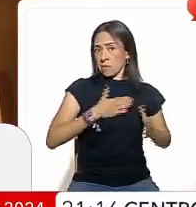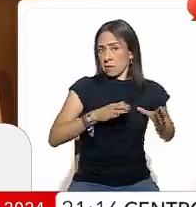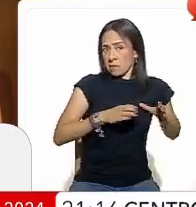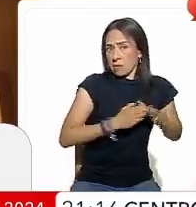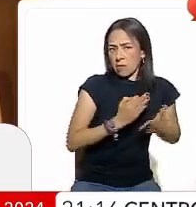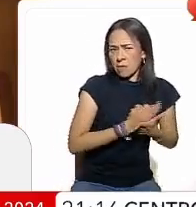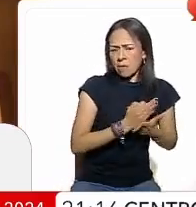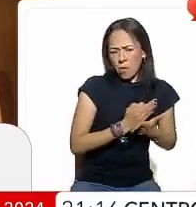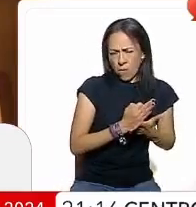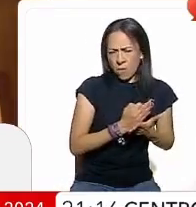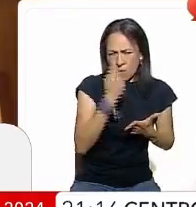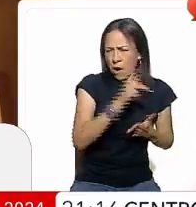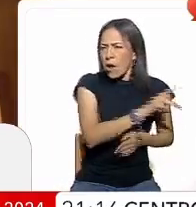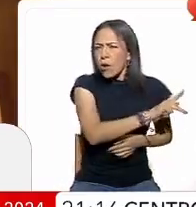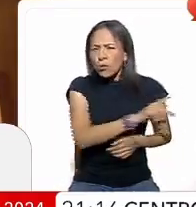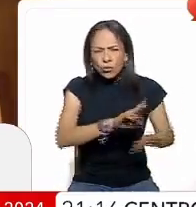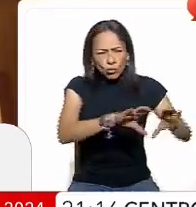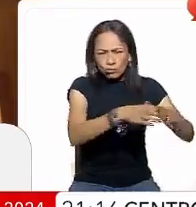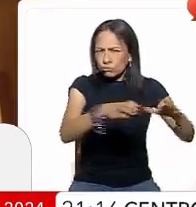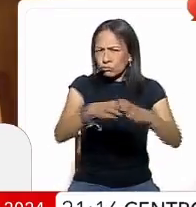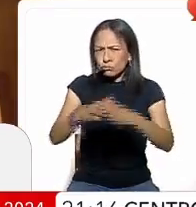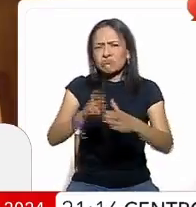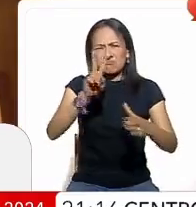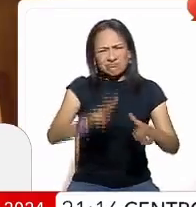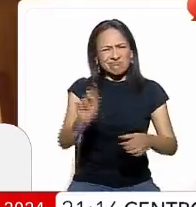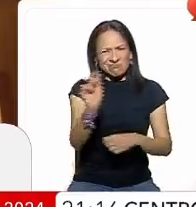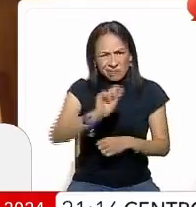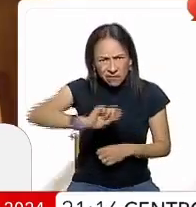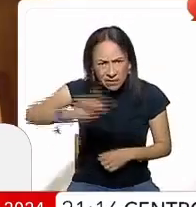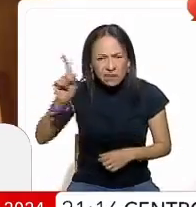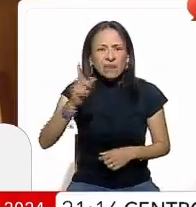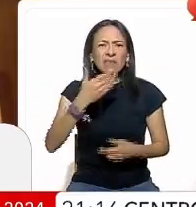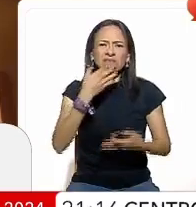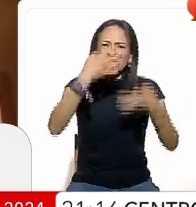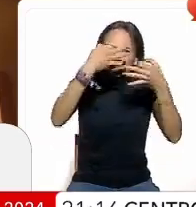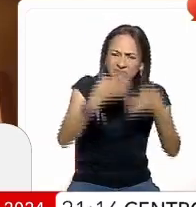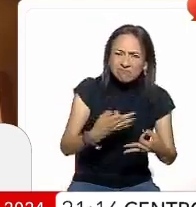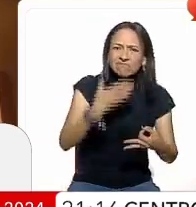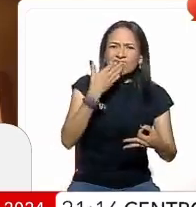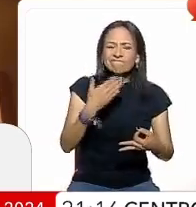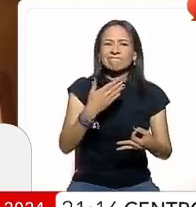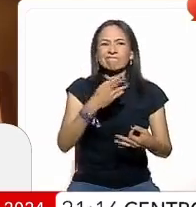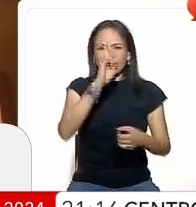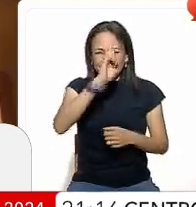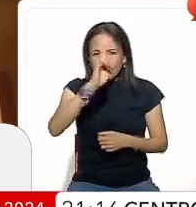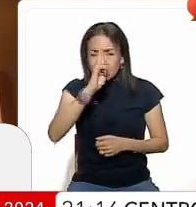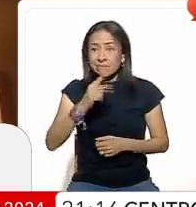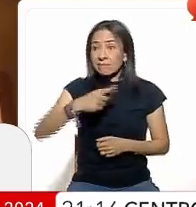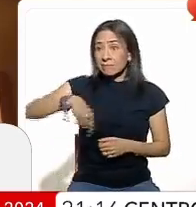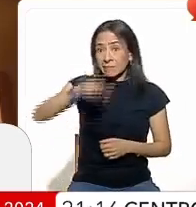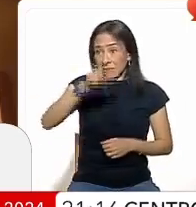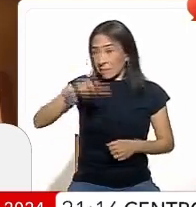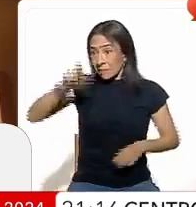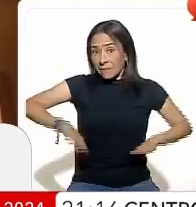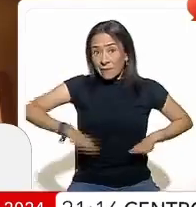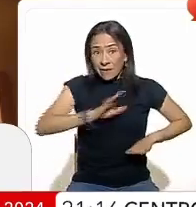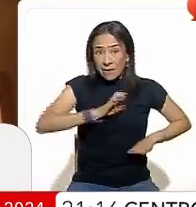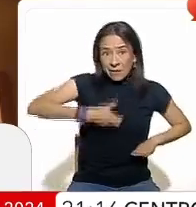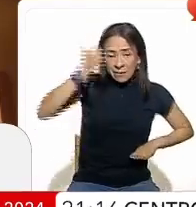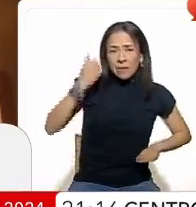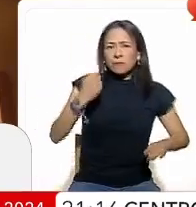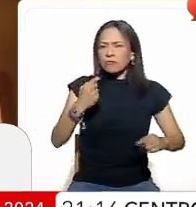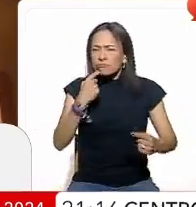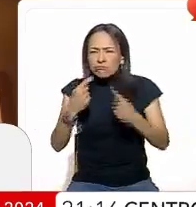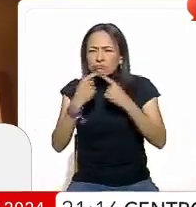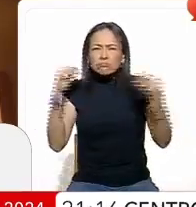haya profesionalismo. Los candidatos debatimos, los candidatos nos enfrentamos. Tenemos puntos